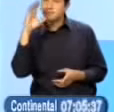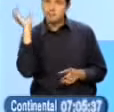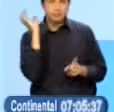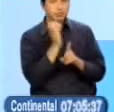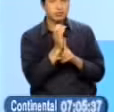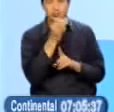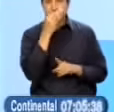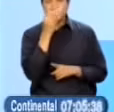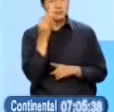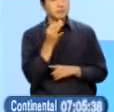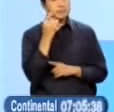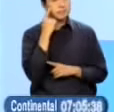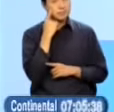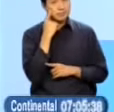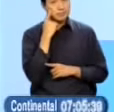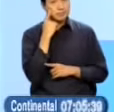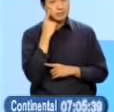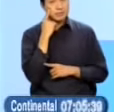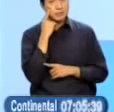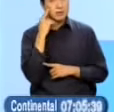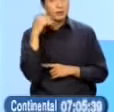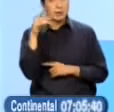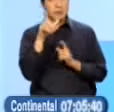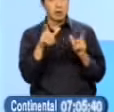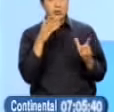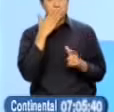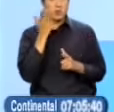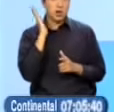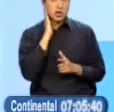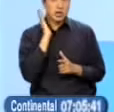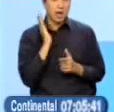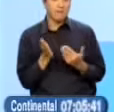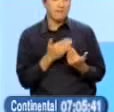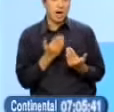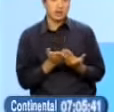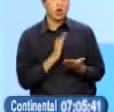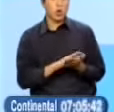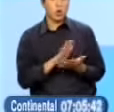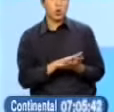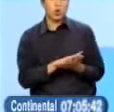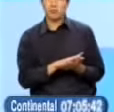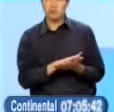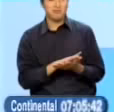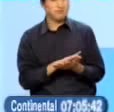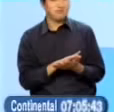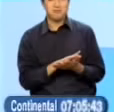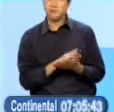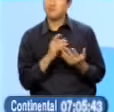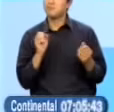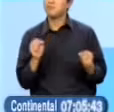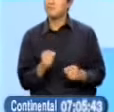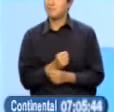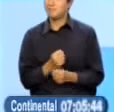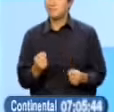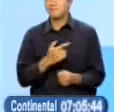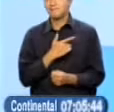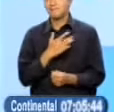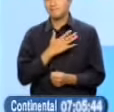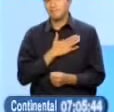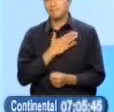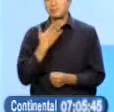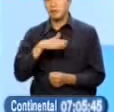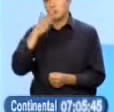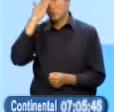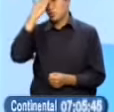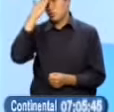la historia no perdona fácilmente a los traidores entonces con mucha tristeza realmente algo que yo además conozco bien brasil